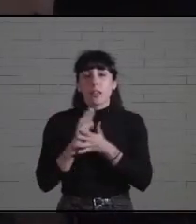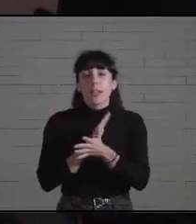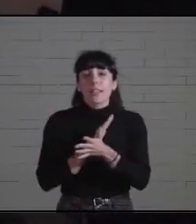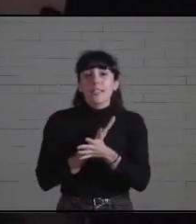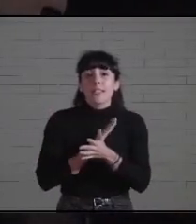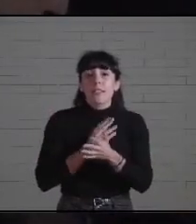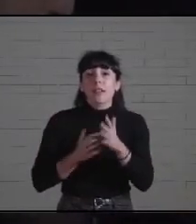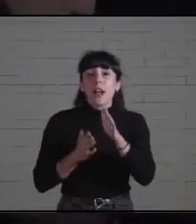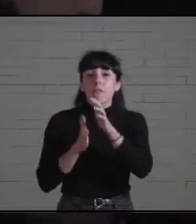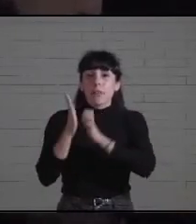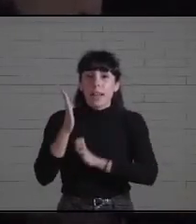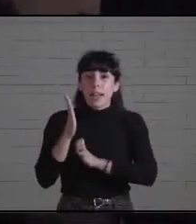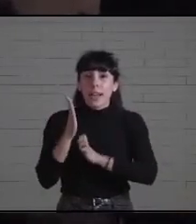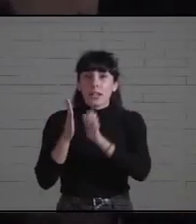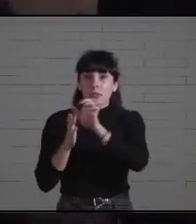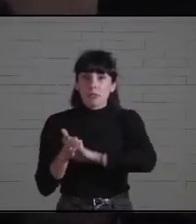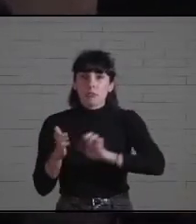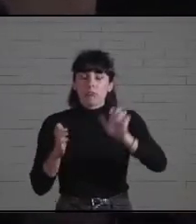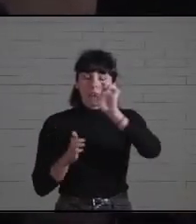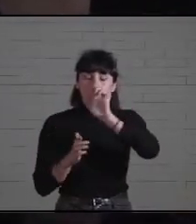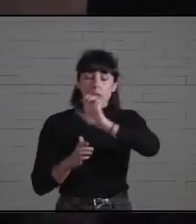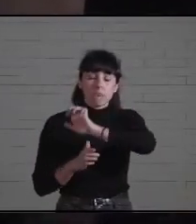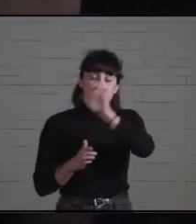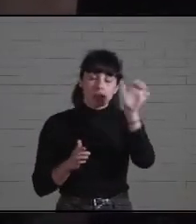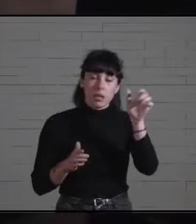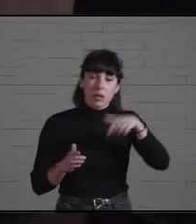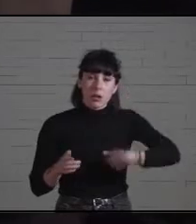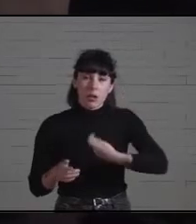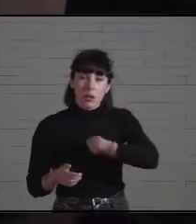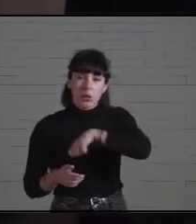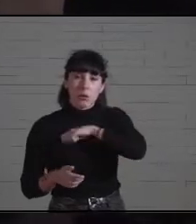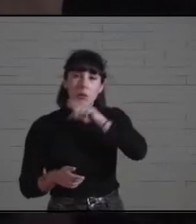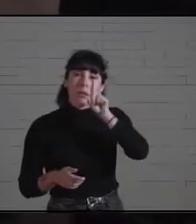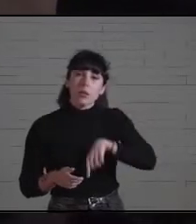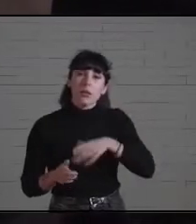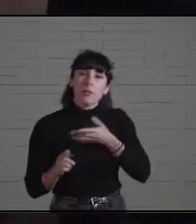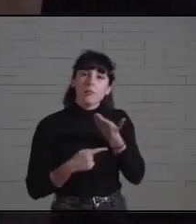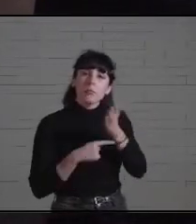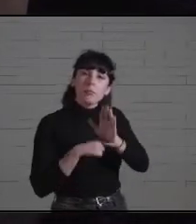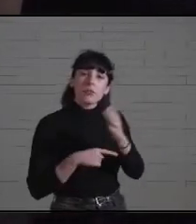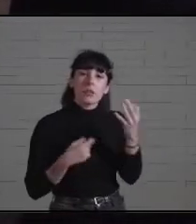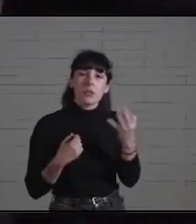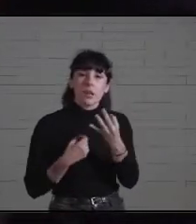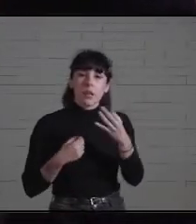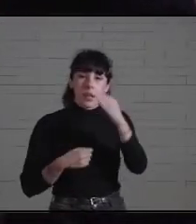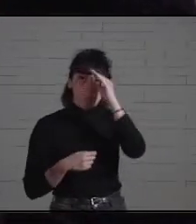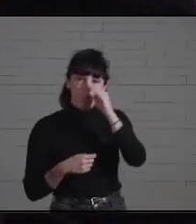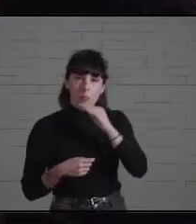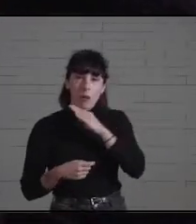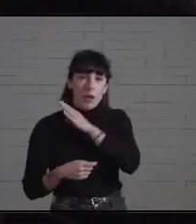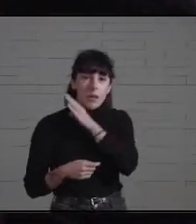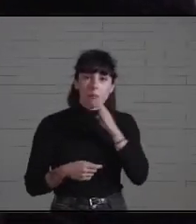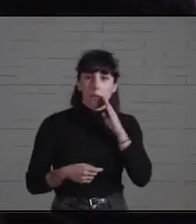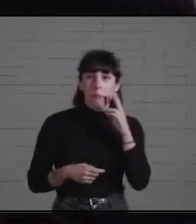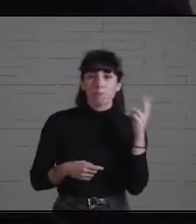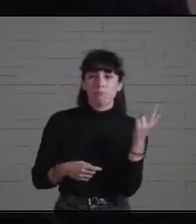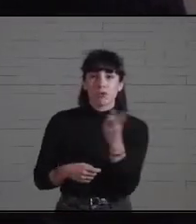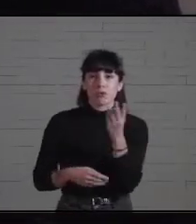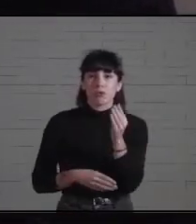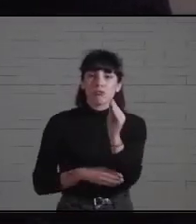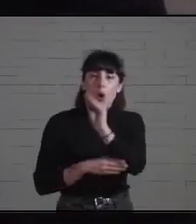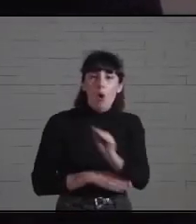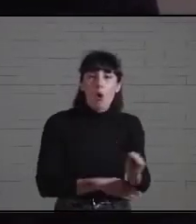y también los españoles muestran que los padres, igual que las madres, tienen que aprender a cuidar y aprenden